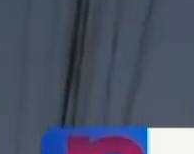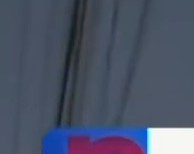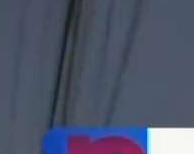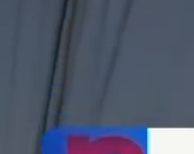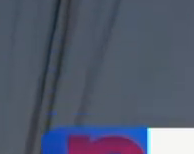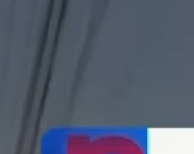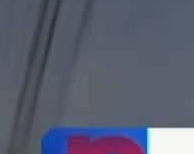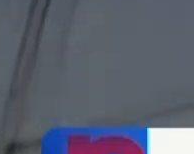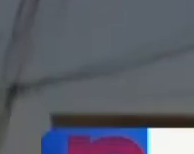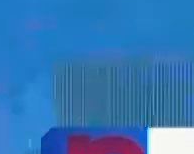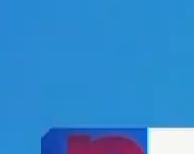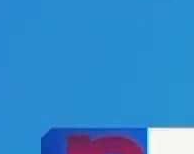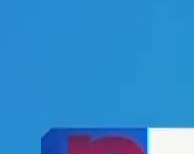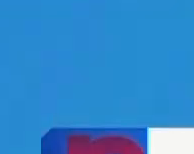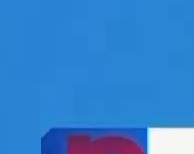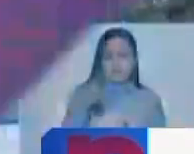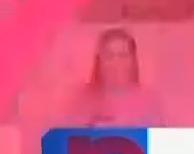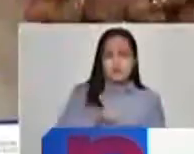del Estado.